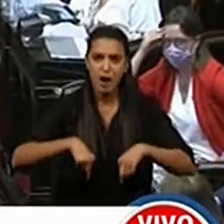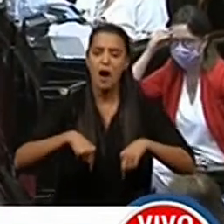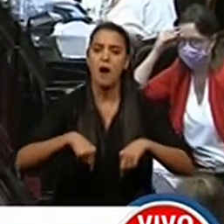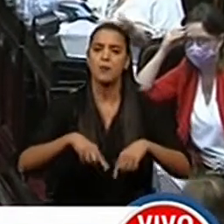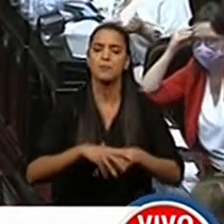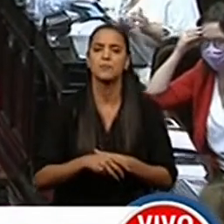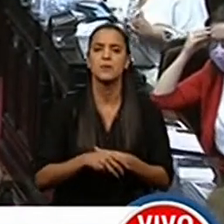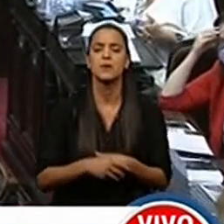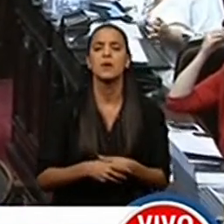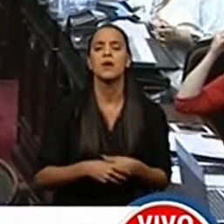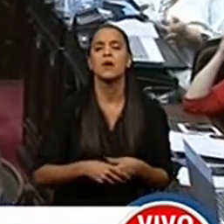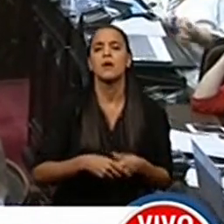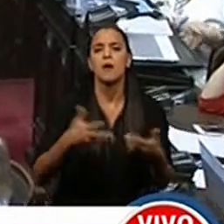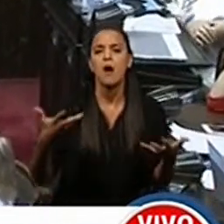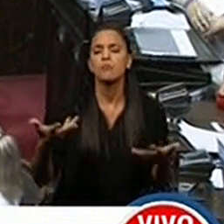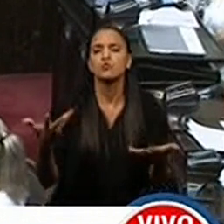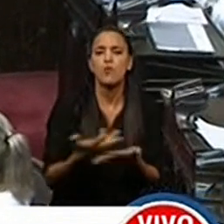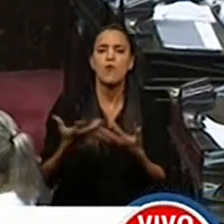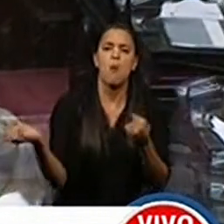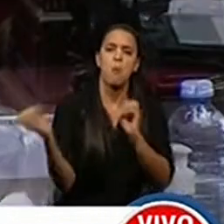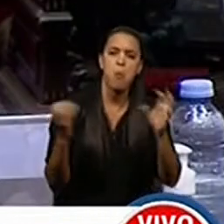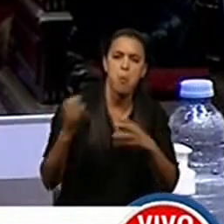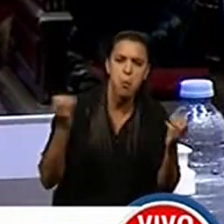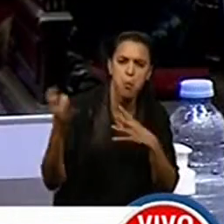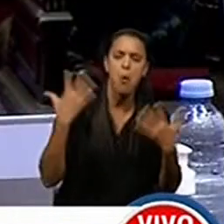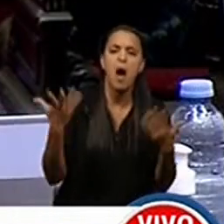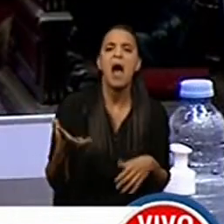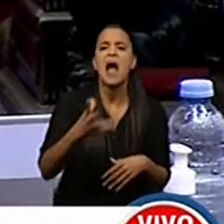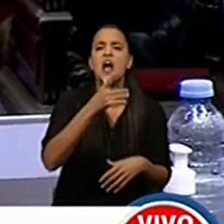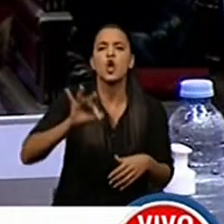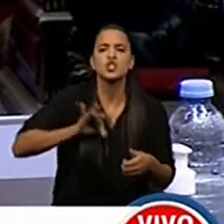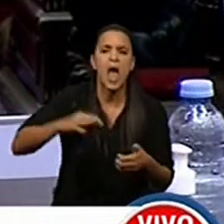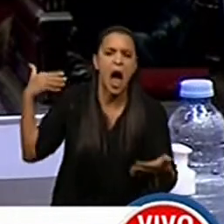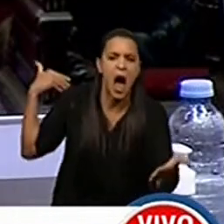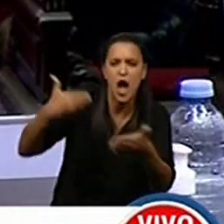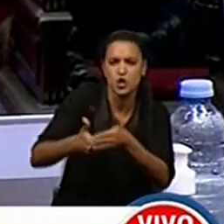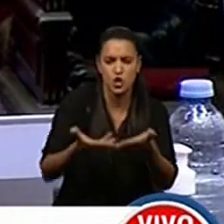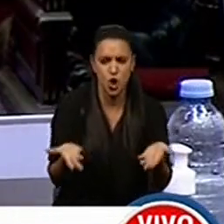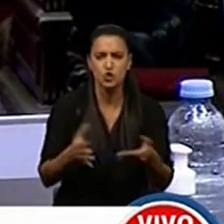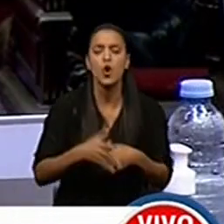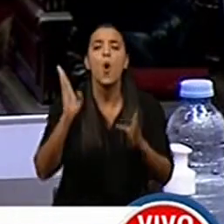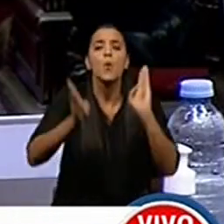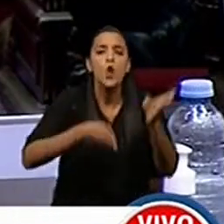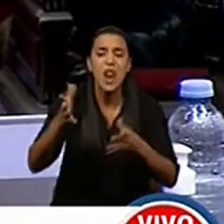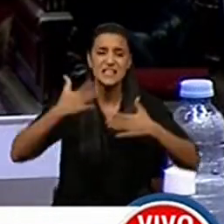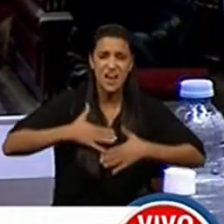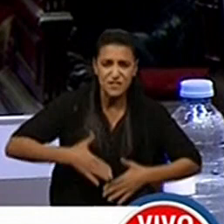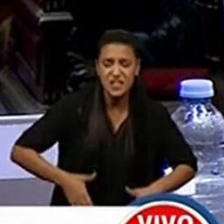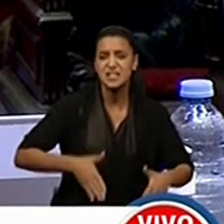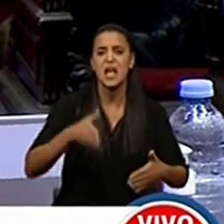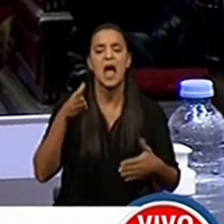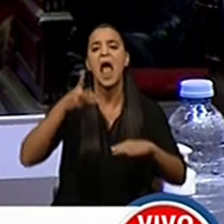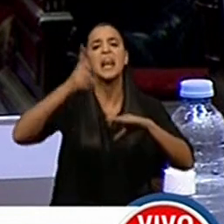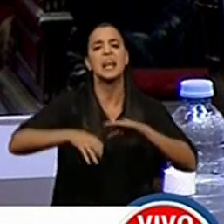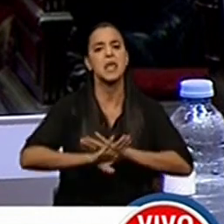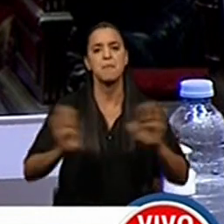sufrimos 14 toneladas de piedras y el club del helicóptero durante 14 años. La violencia física es un límite que